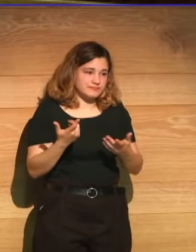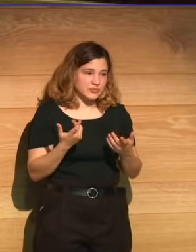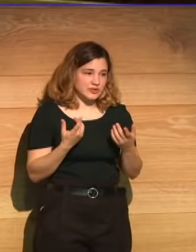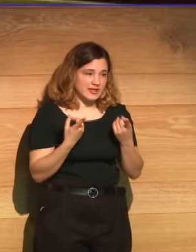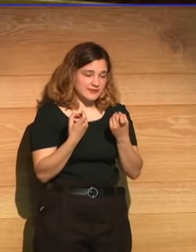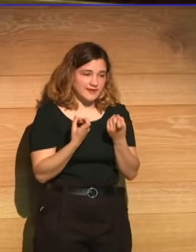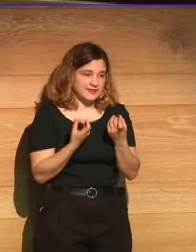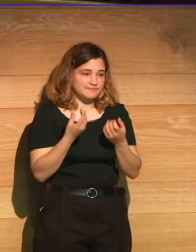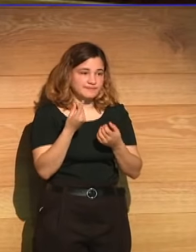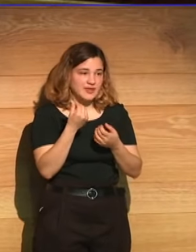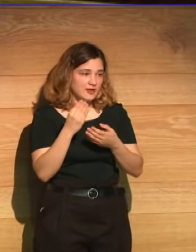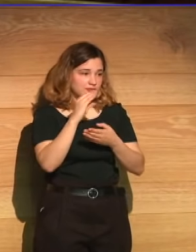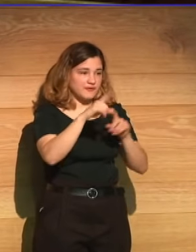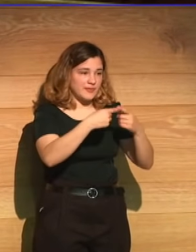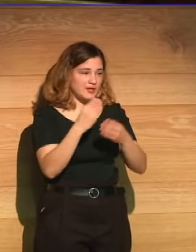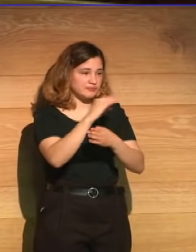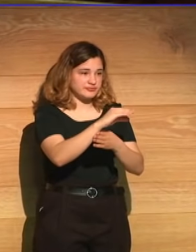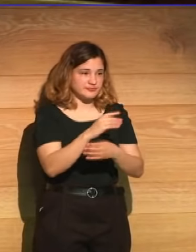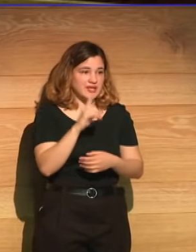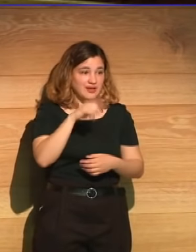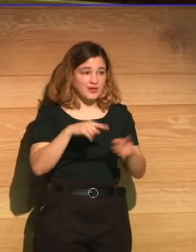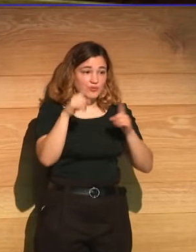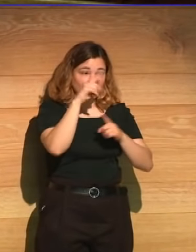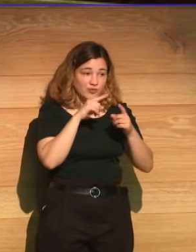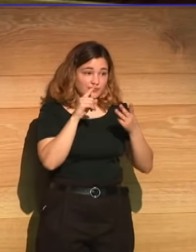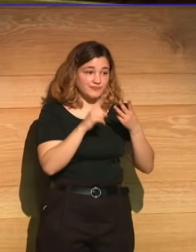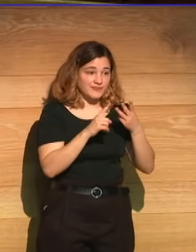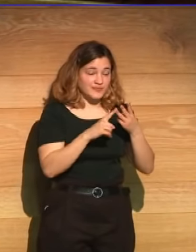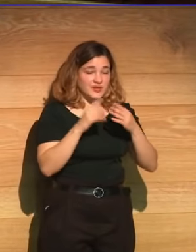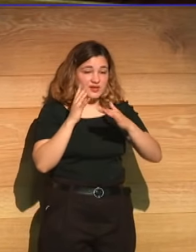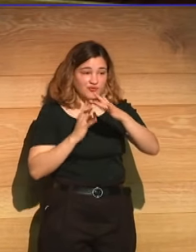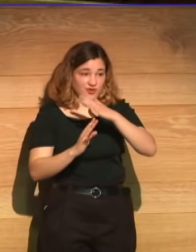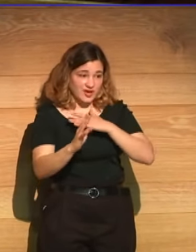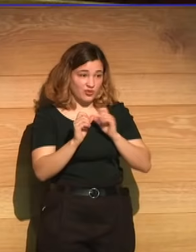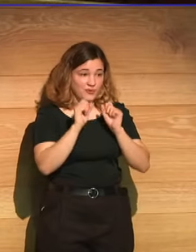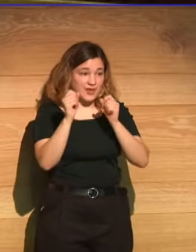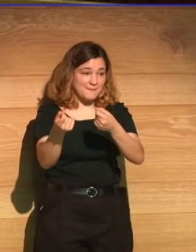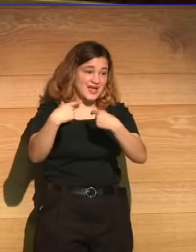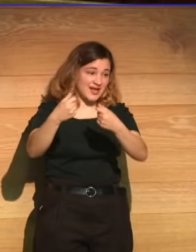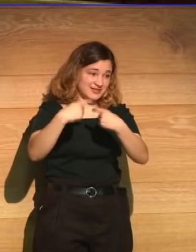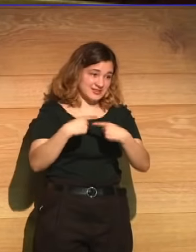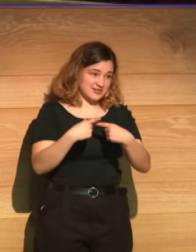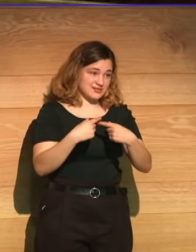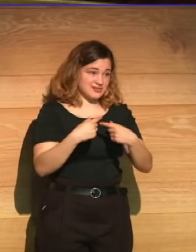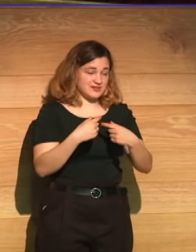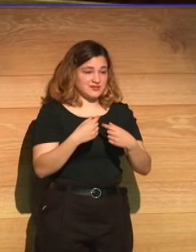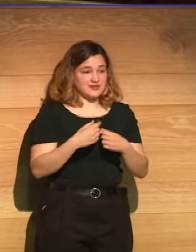familiar. Nos preocupan los migrantes y refugiados, ¿no?, que viven en campos desplazados. Nos preocupan mucho también los niños